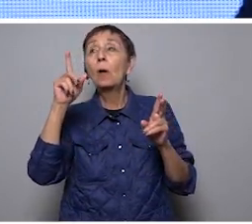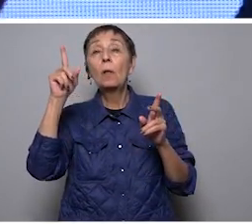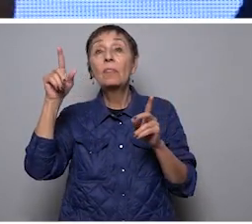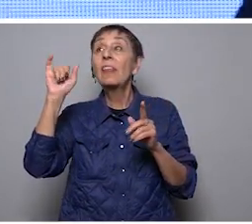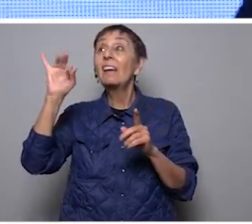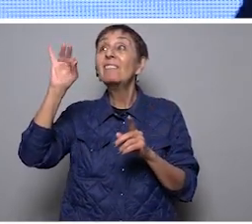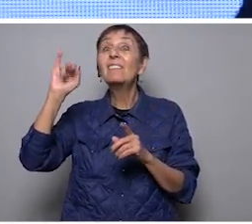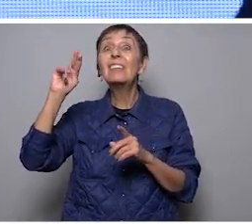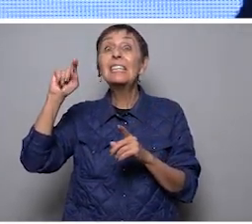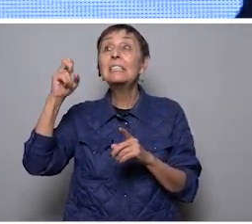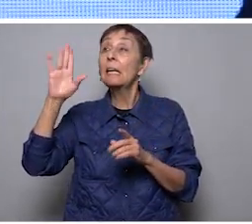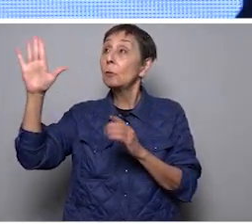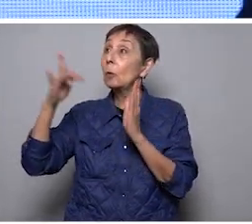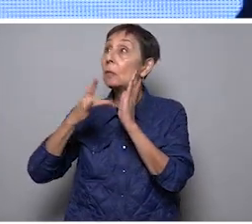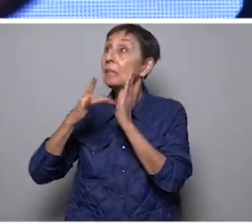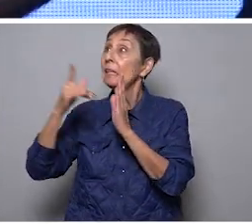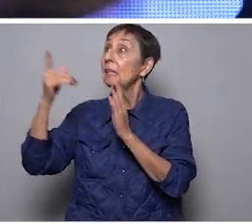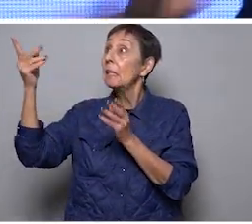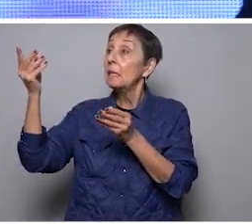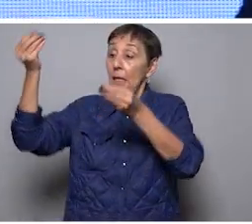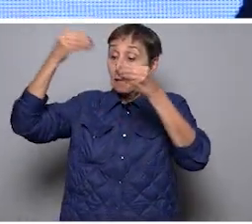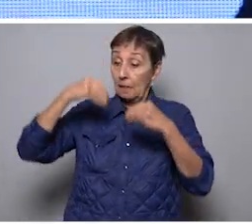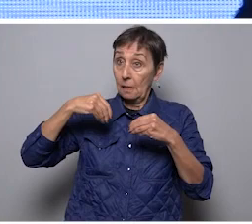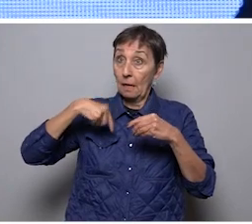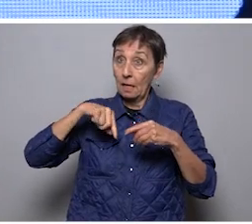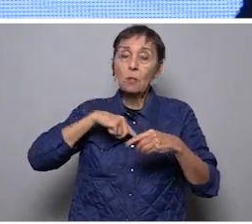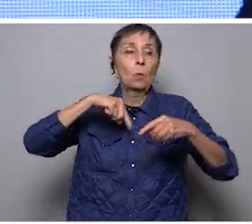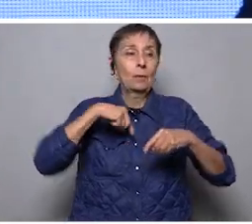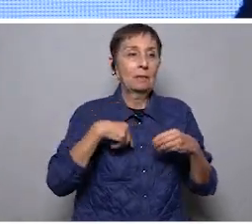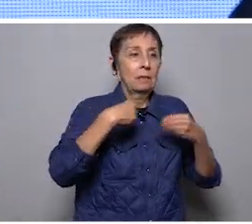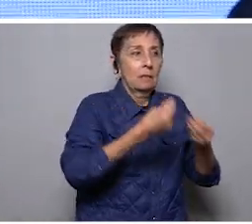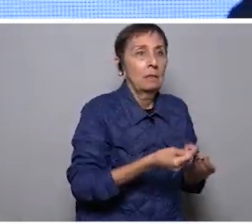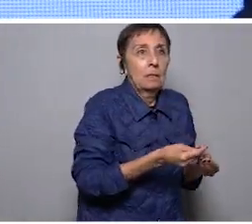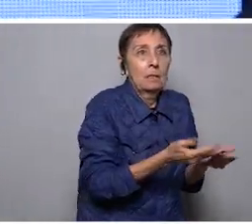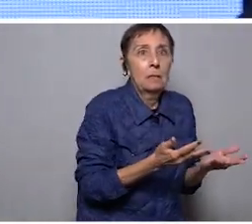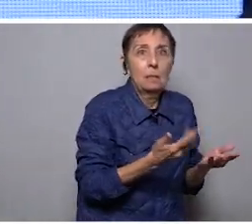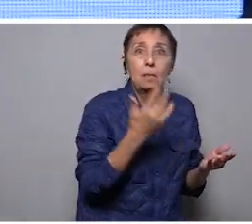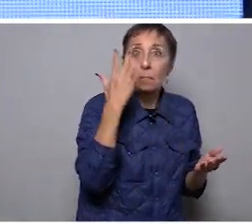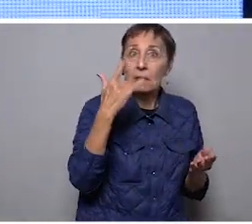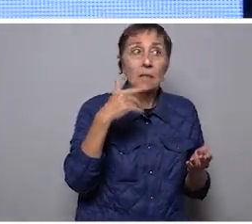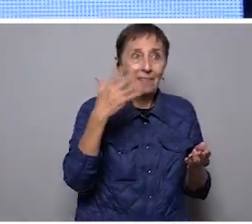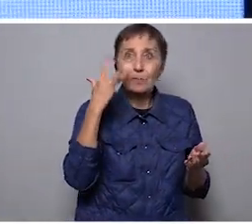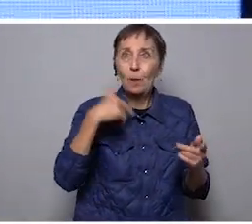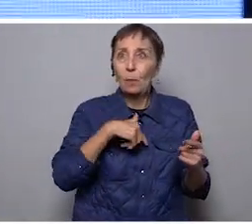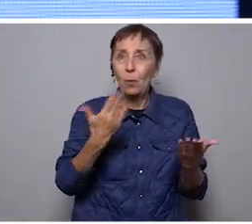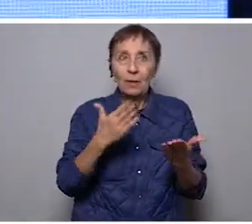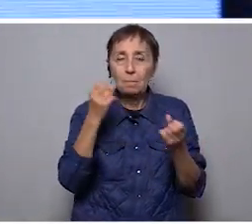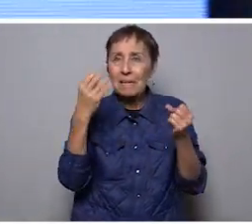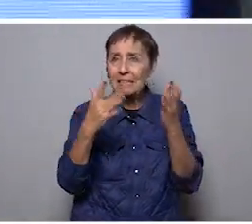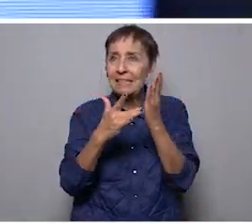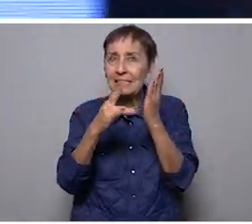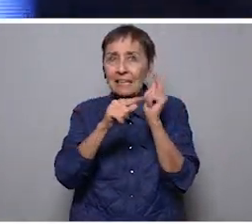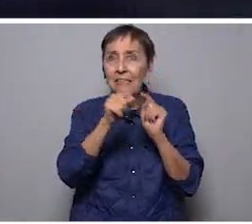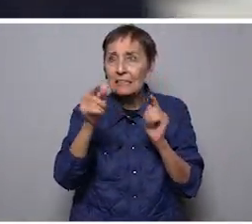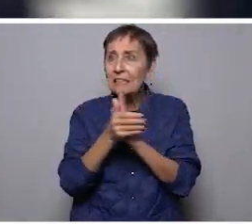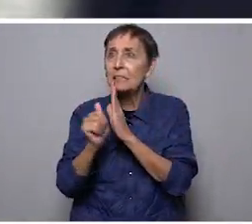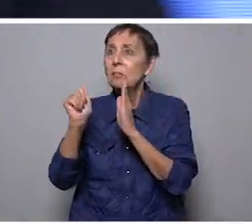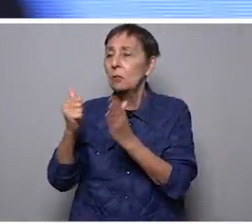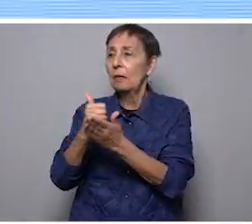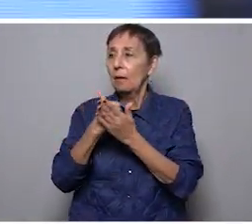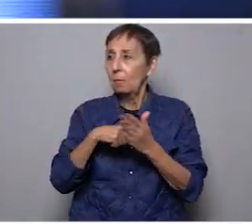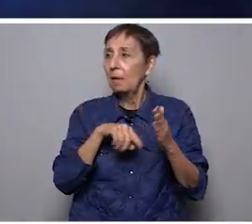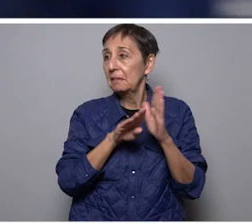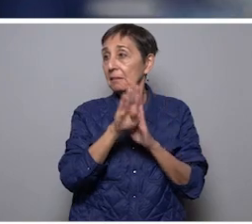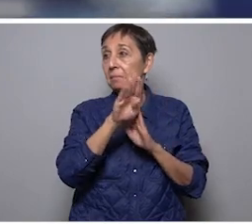y por eso estamos aquí porque aquí hay muchos tecnólogos que nos pueden ayudar eso dicen eso dicen Roberto este